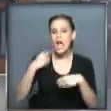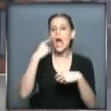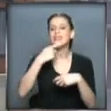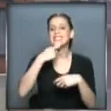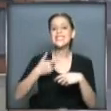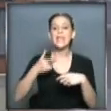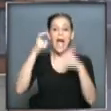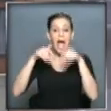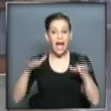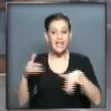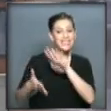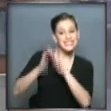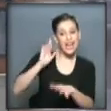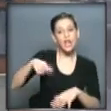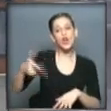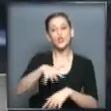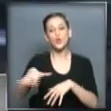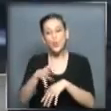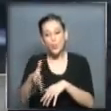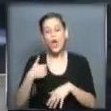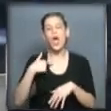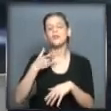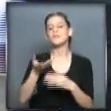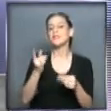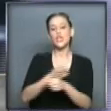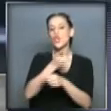en otra dirección, lo que impidió que fuera captada por las